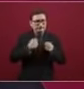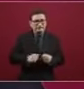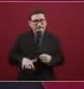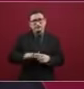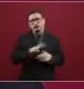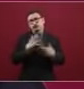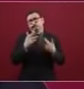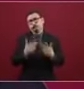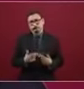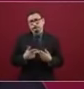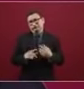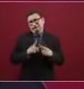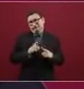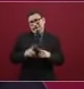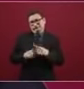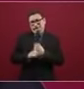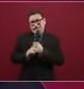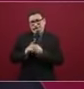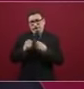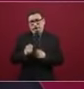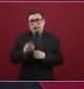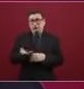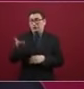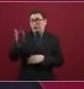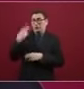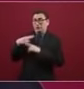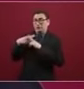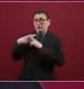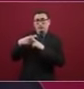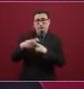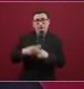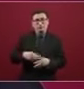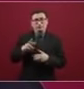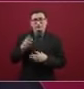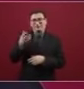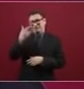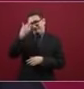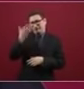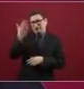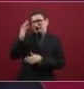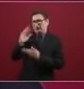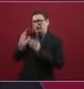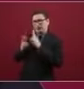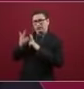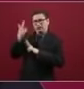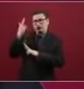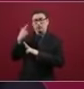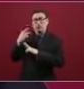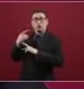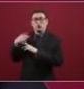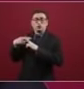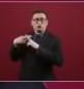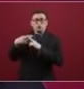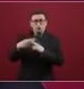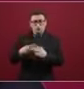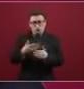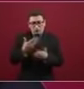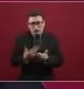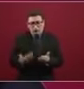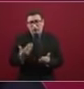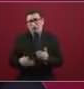la época de la revolución nuestro país no ha conocido niveles de violencia como los que